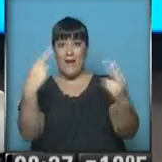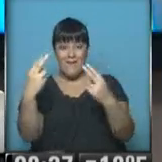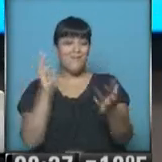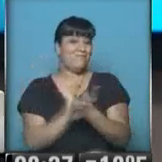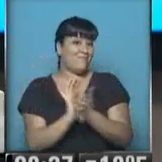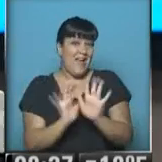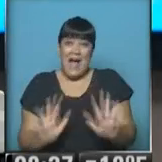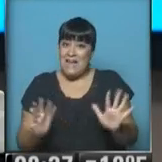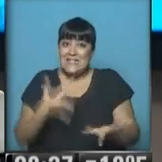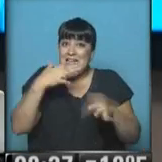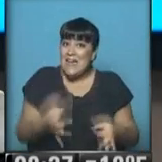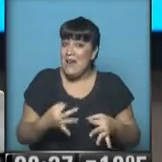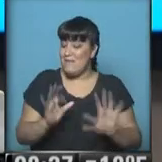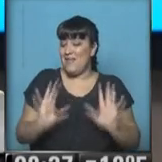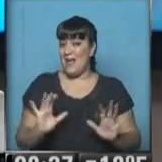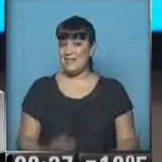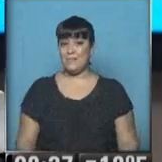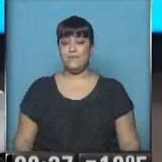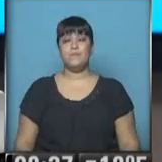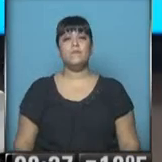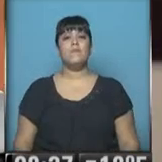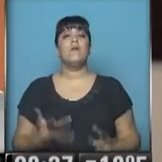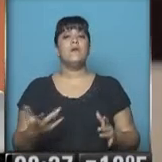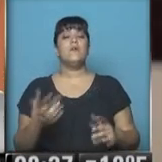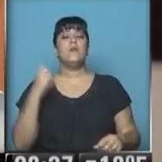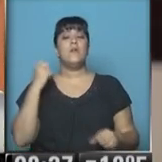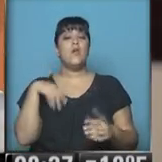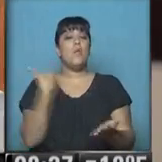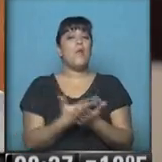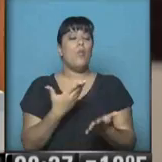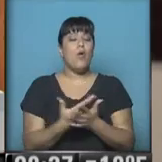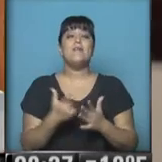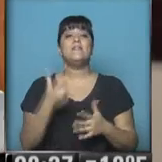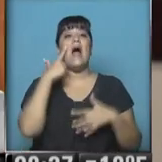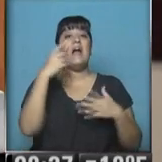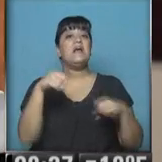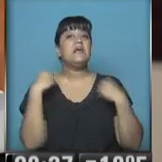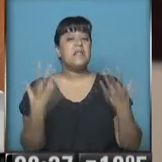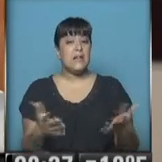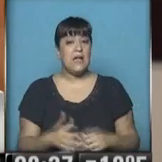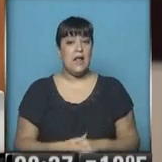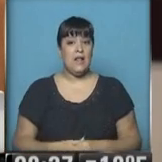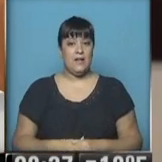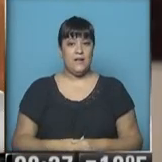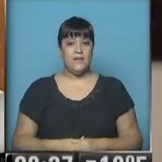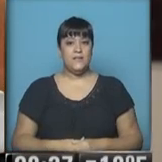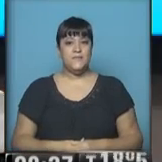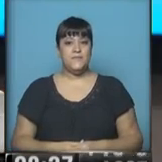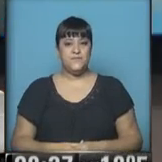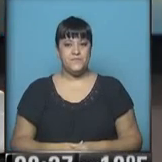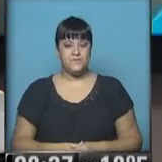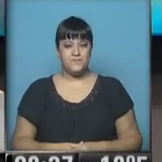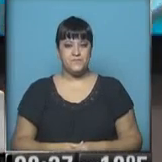esa lo que realmente va a haber y qué repercusiones tuvo hasta ahora esta propuesta digo dentro de de frente paritorio también y de otros candidatos escuchó